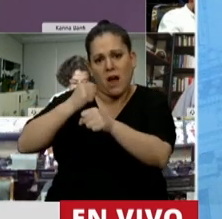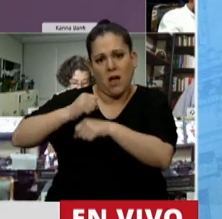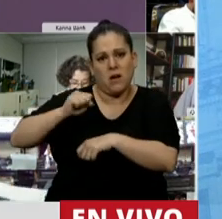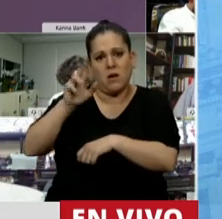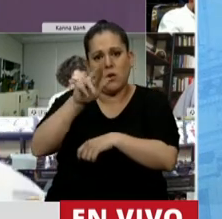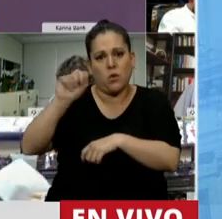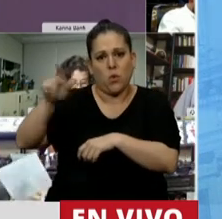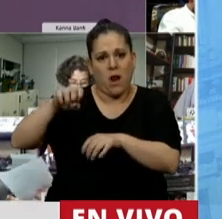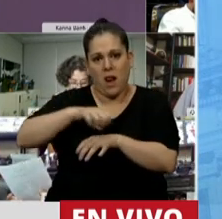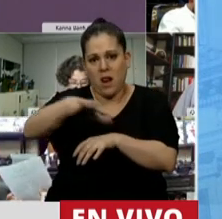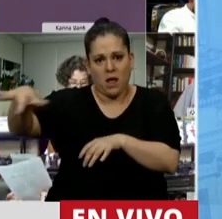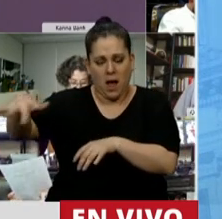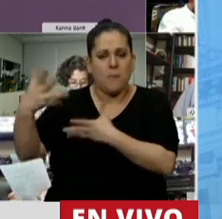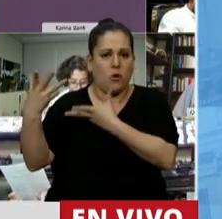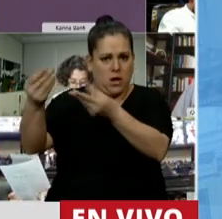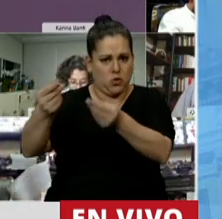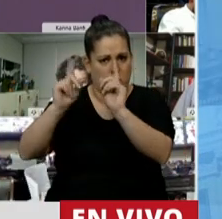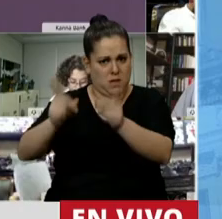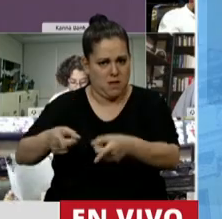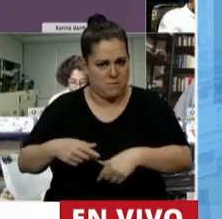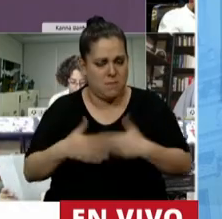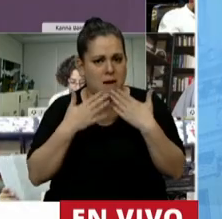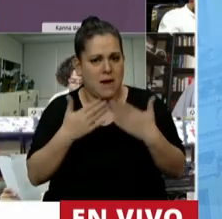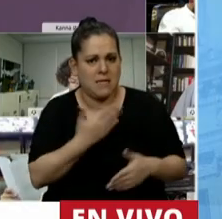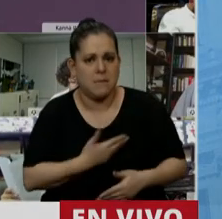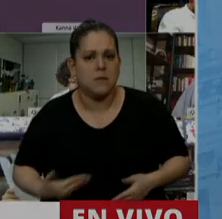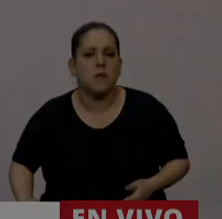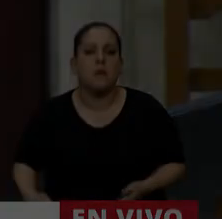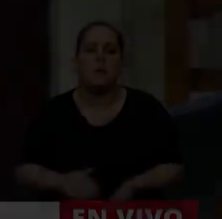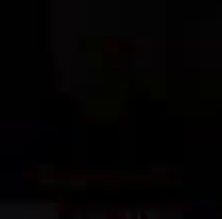ayudan y mucho. Gracias, señor presidente. Gracias, diputado. En el uso...